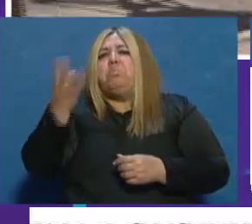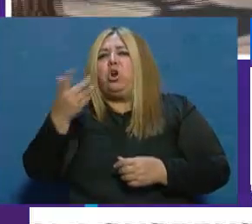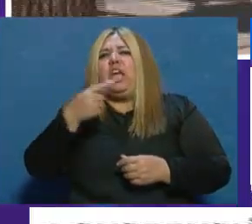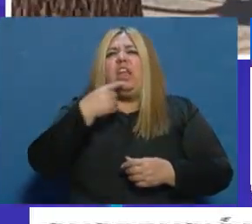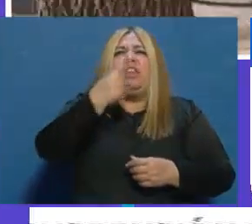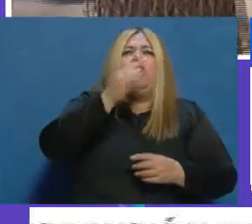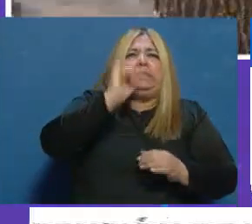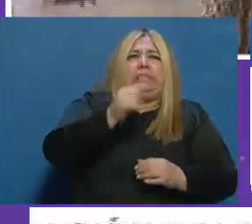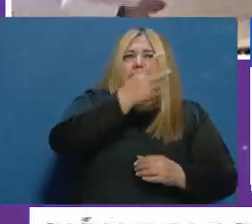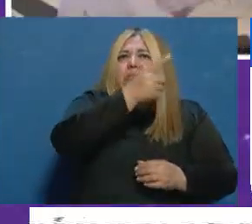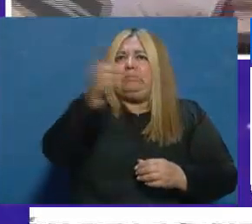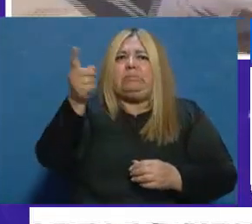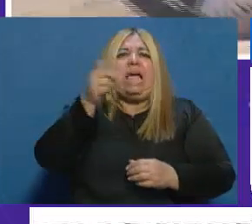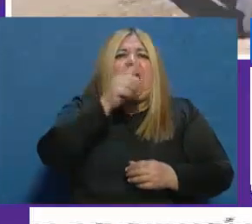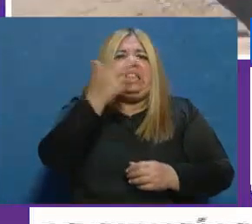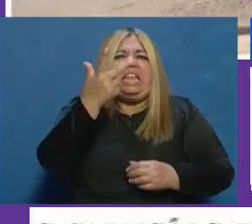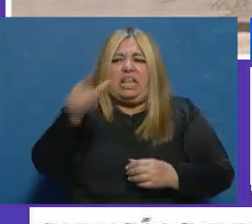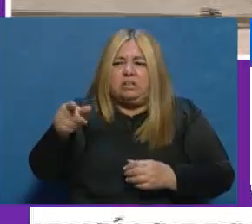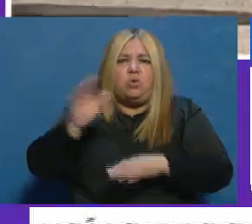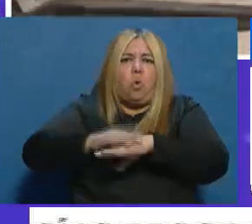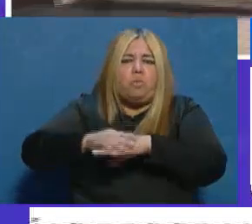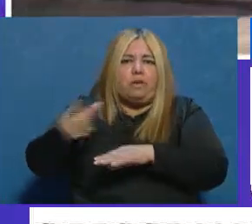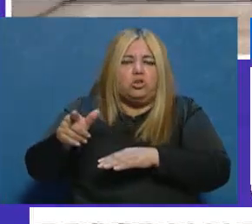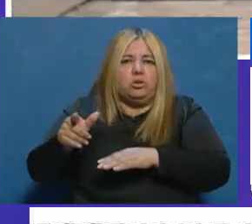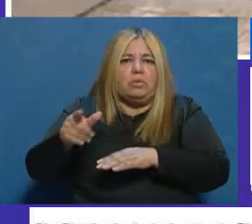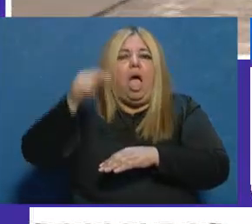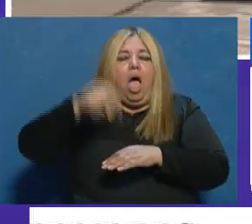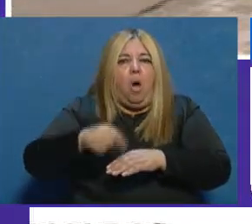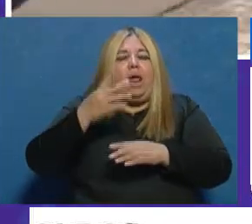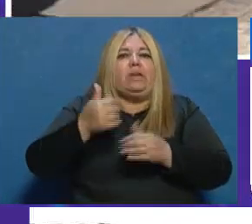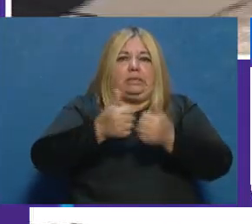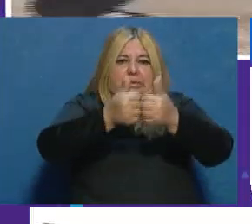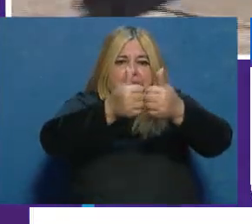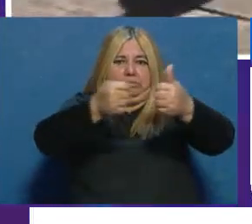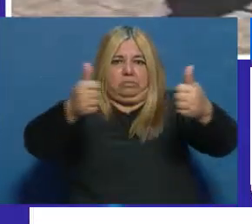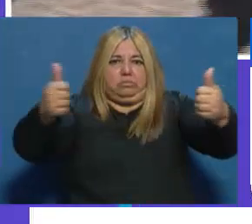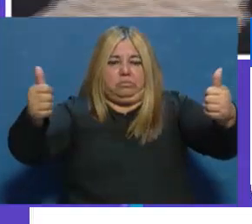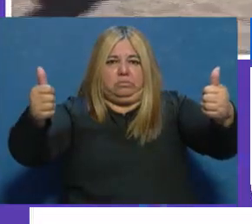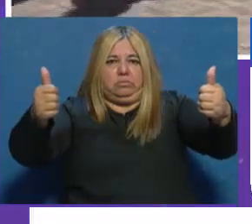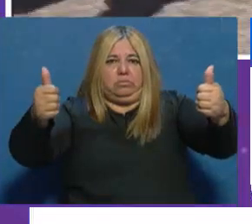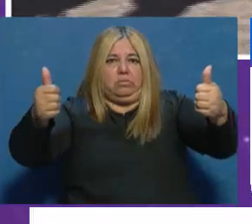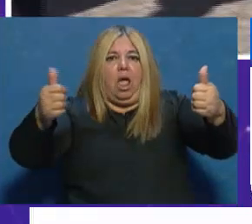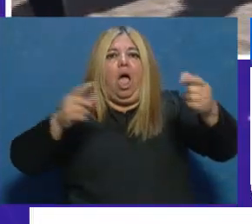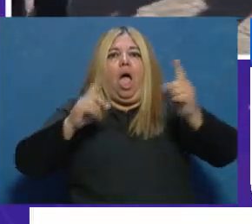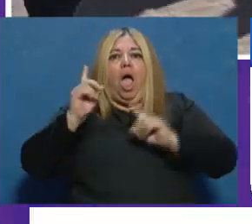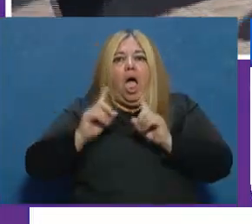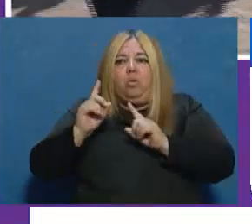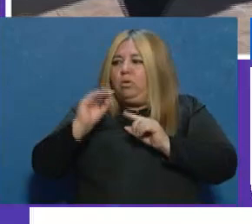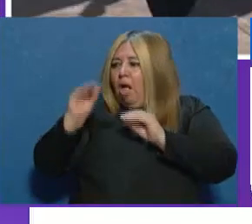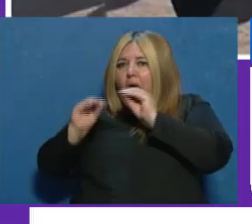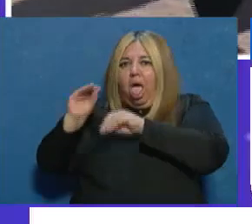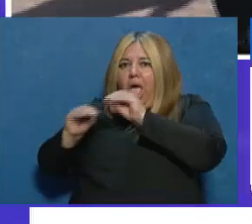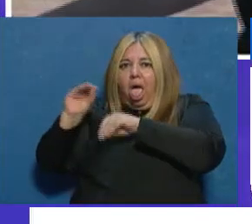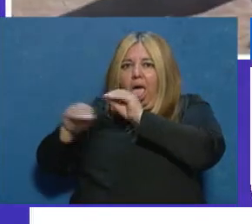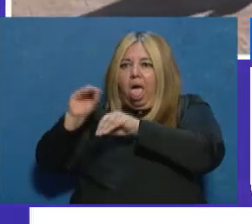una compulsa de investigación para saber si esa rueda de reconocimiento no estuvo viciada de alguna forma, si